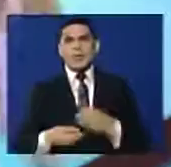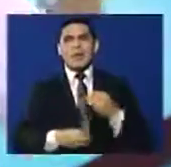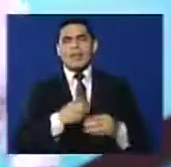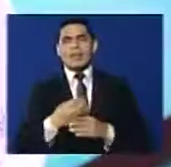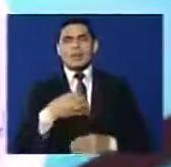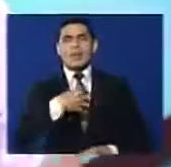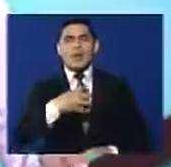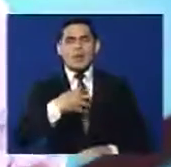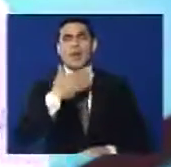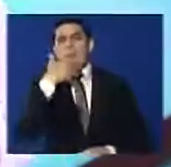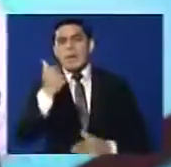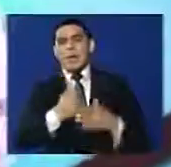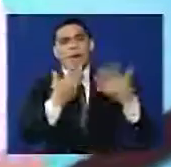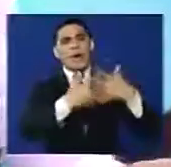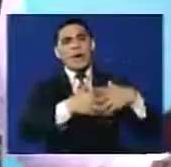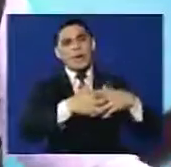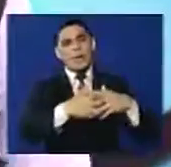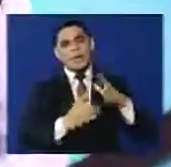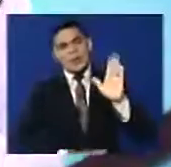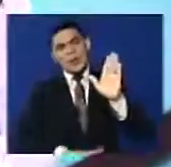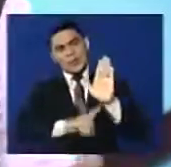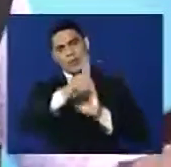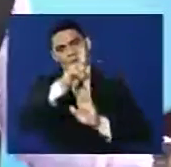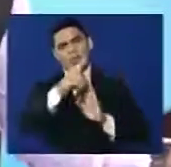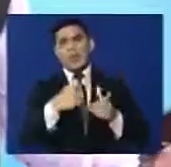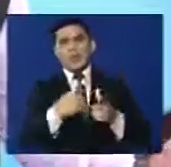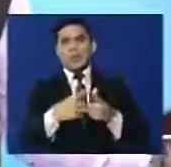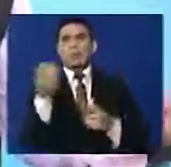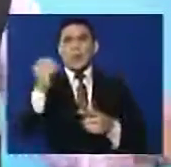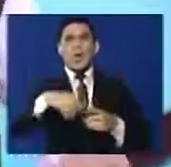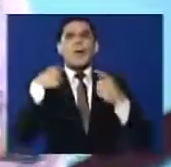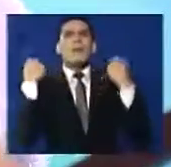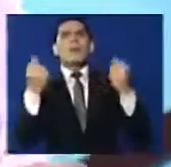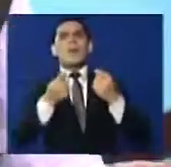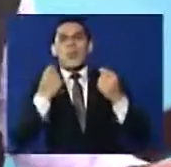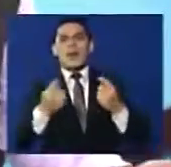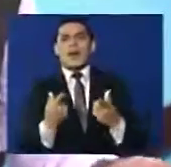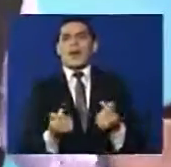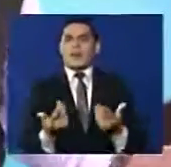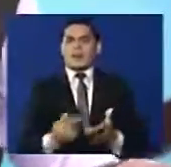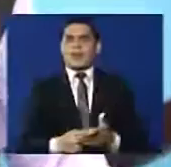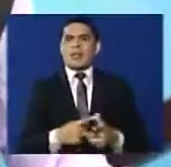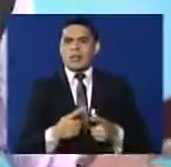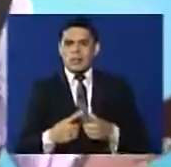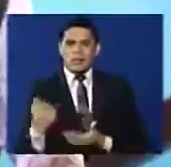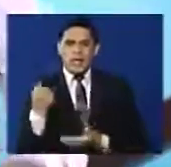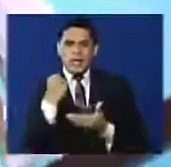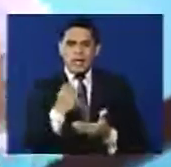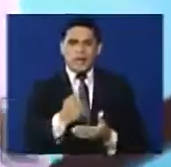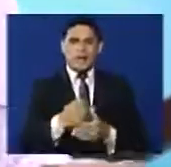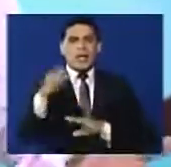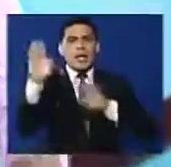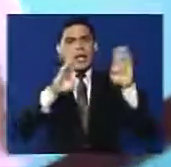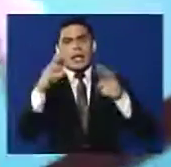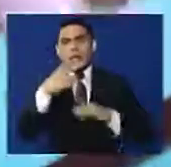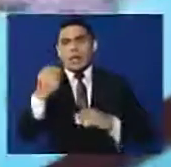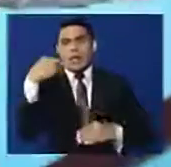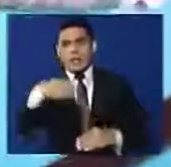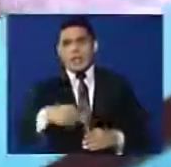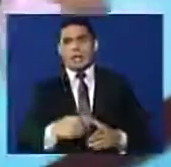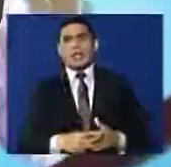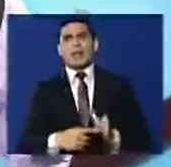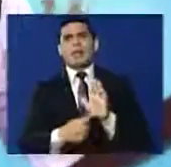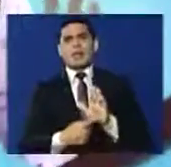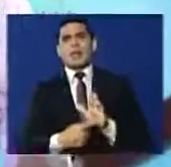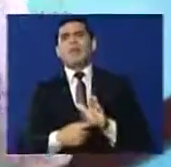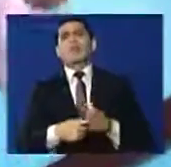Aquí lo que hay que estimular a la empresa privada y las garantías, de verdad. Bueno, por eso. Para que puedan invertir aquí, y a la inversión no solamente extranjera, los empresarios aquí, y eso es lo que van a